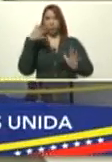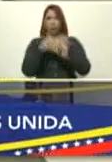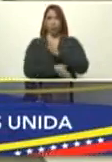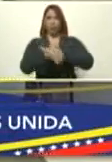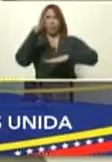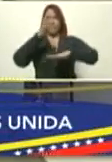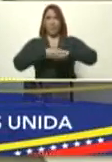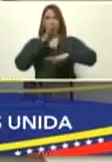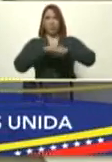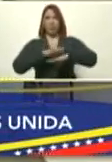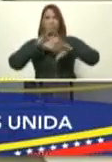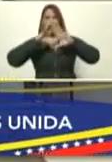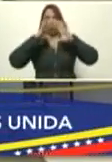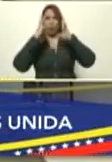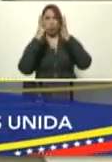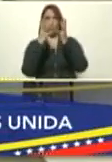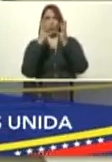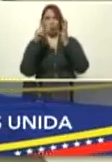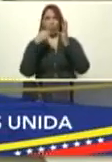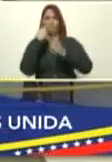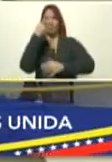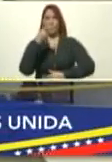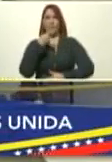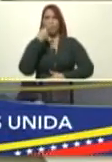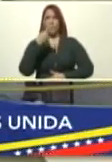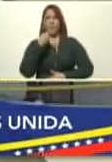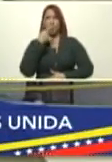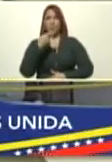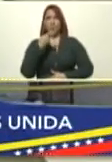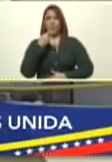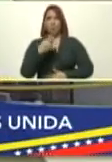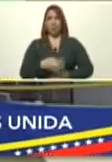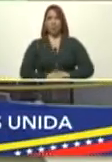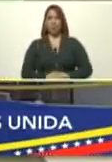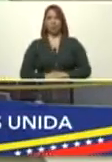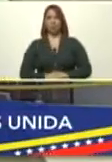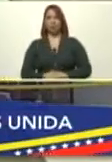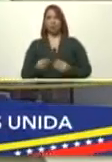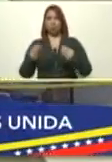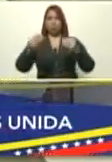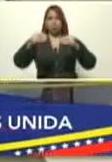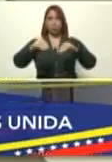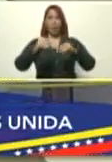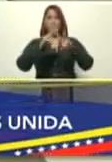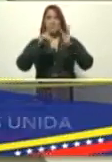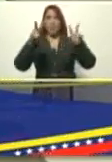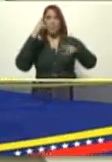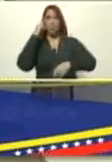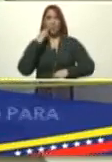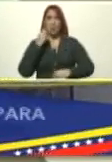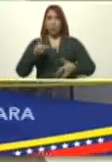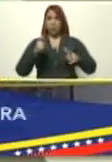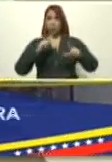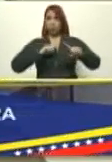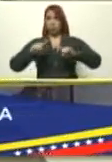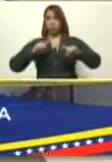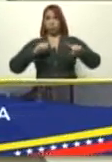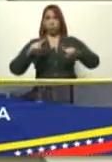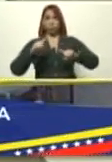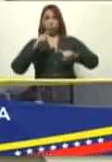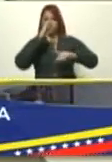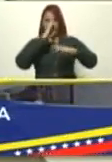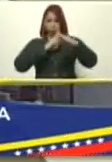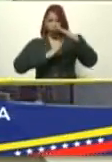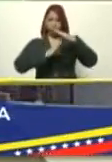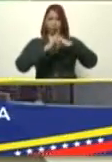acontecimientos mundiales y la política de diplomacia de paz bolivariana activada, modesta y